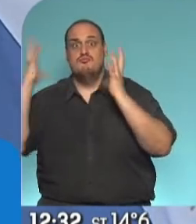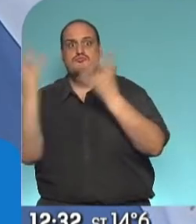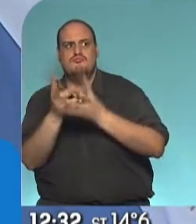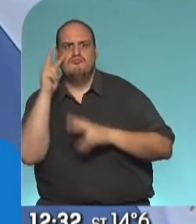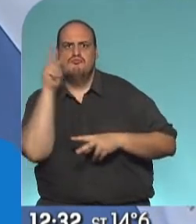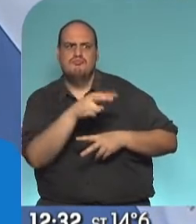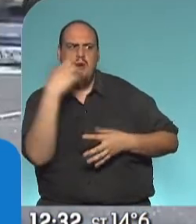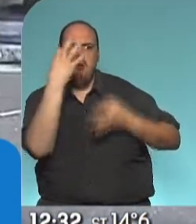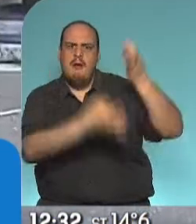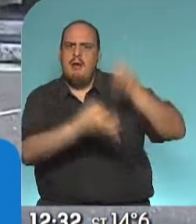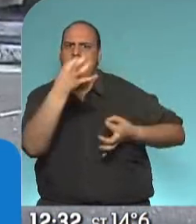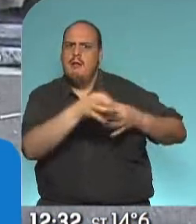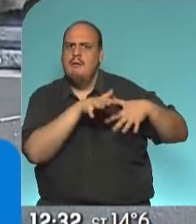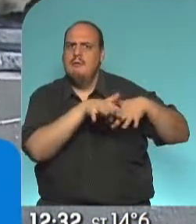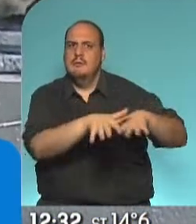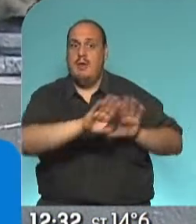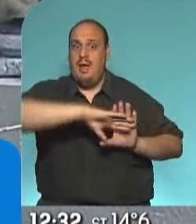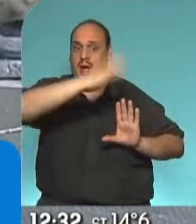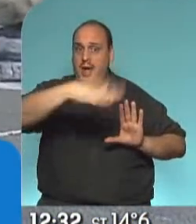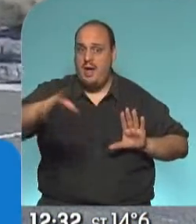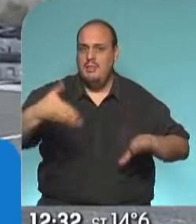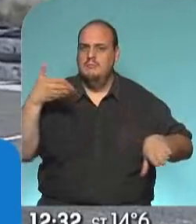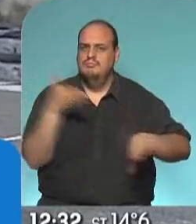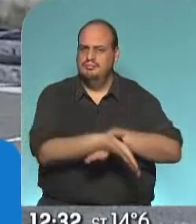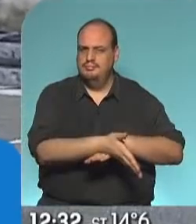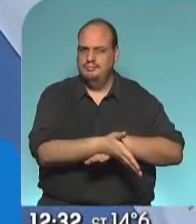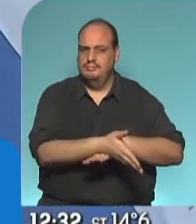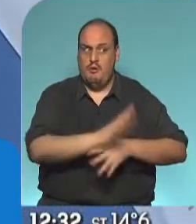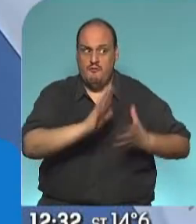entero. Haber cruzado los Andes como lo hizo.